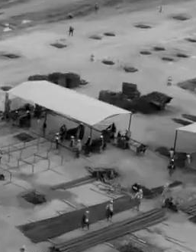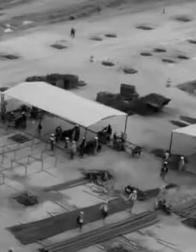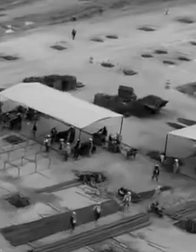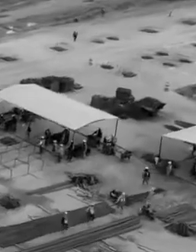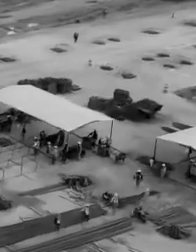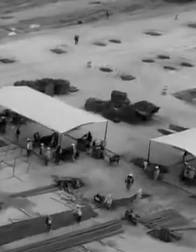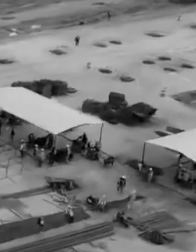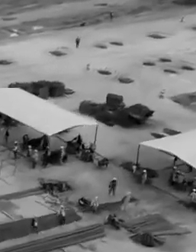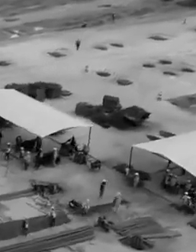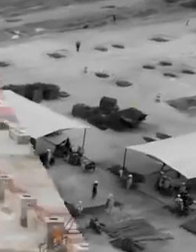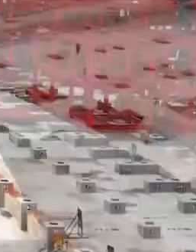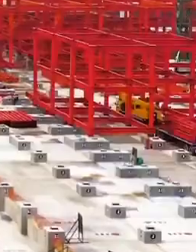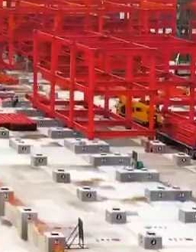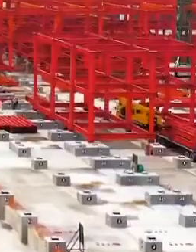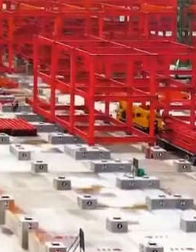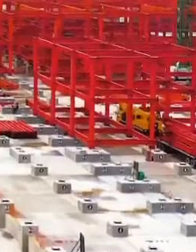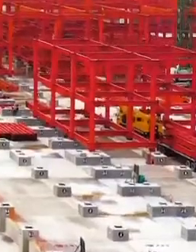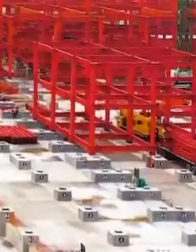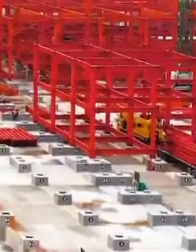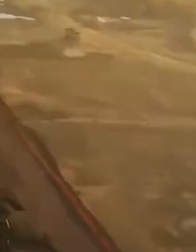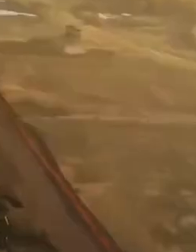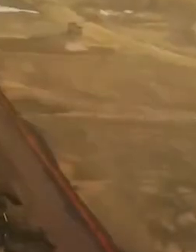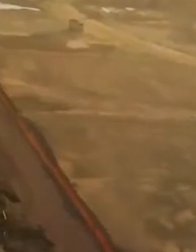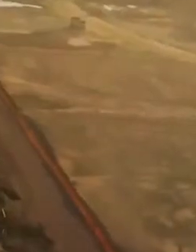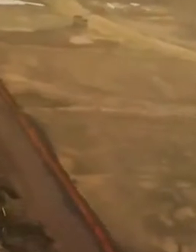Terminal de Pasajeros,